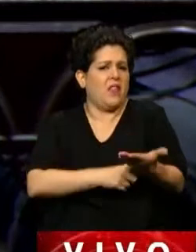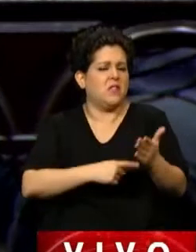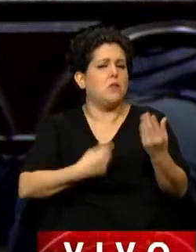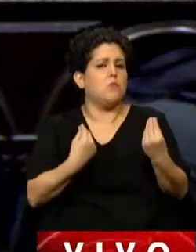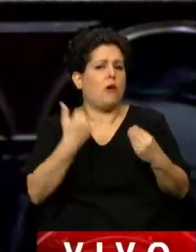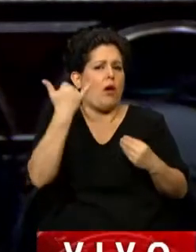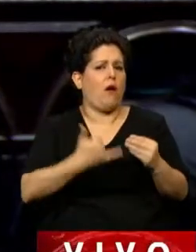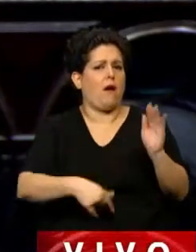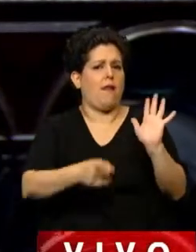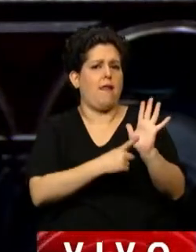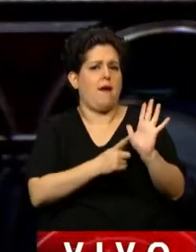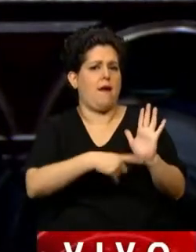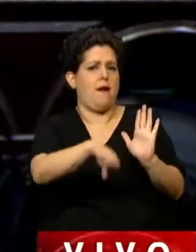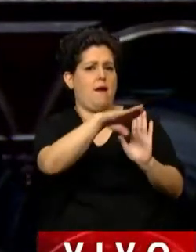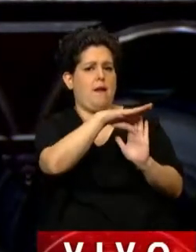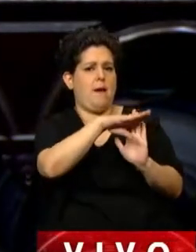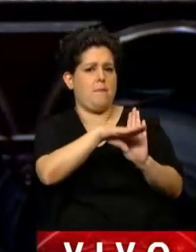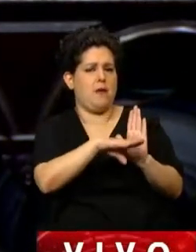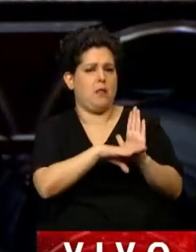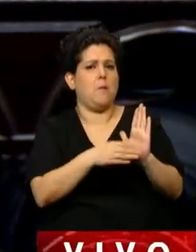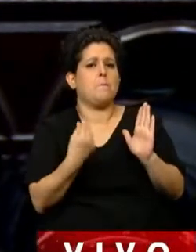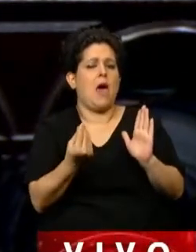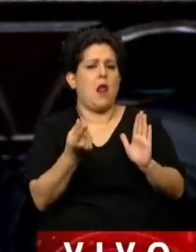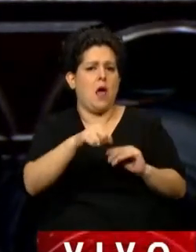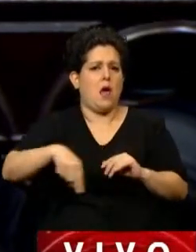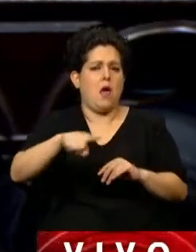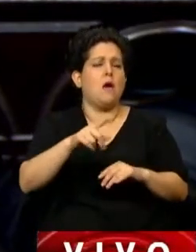reglamentarias para poder tranquilamente